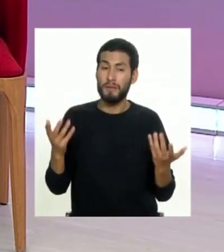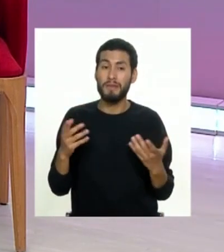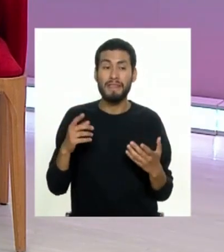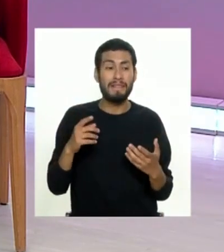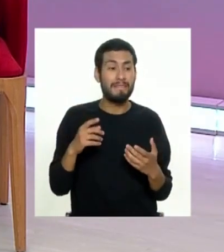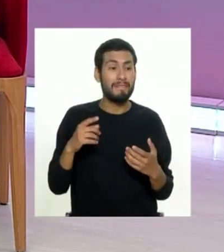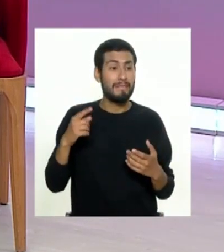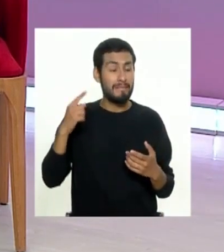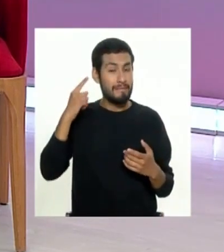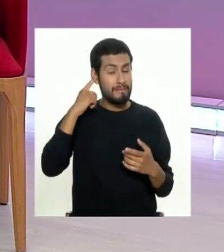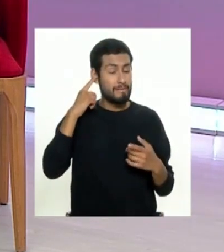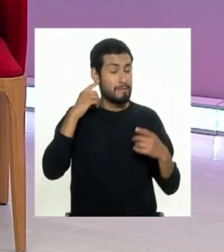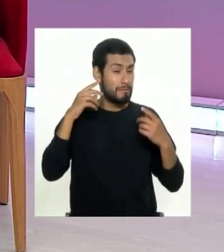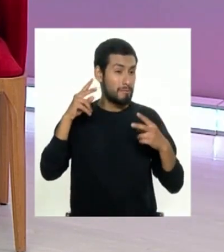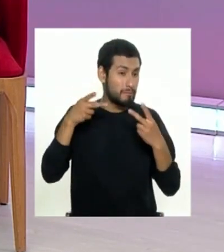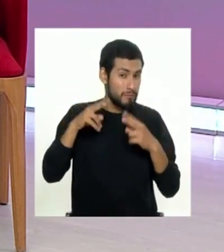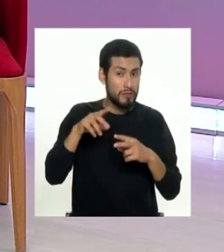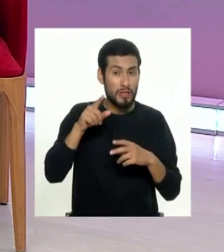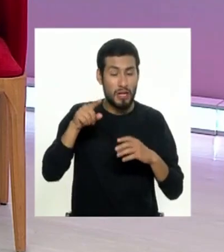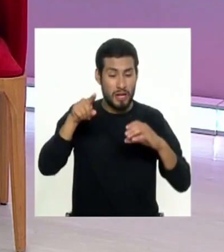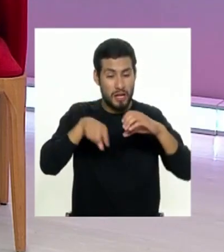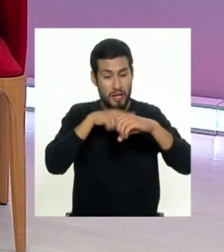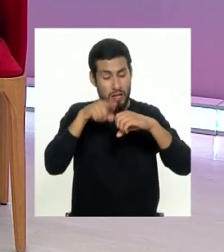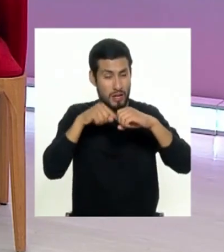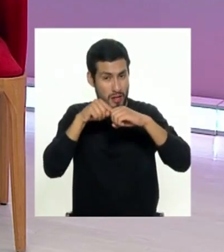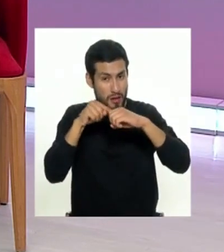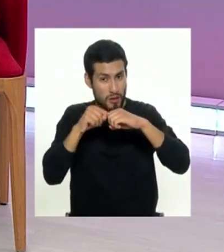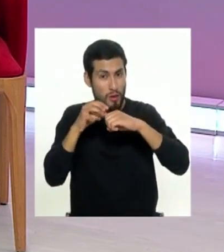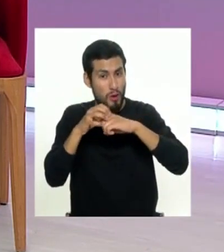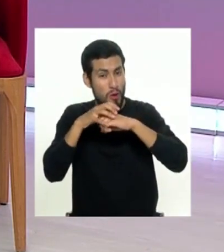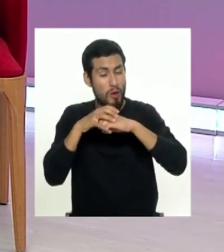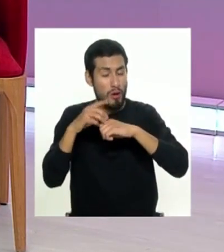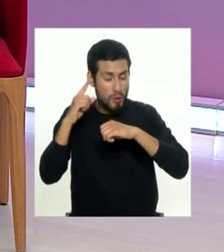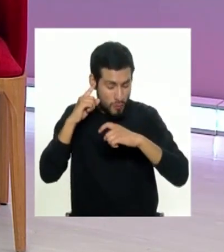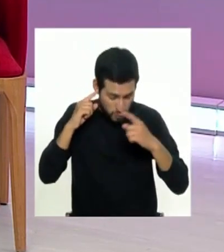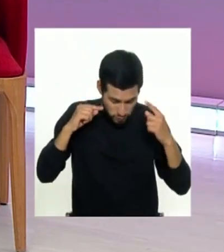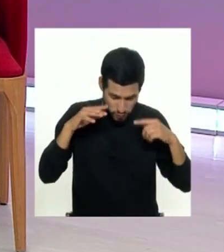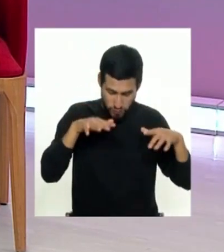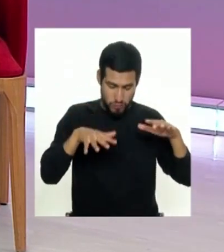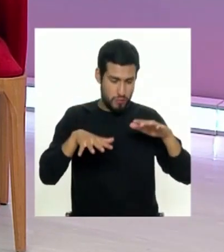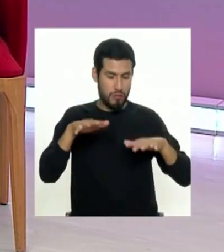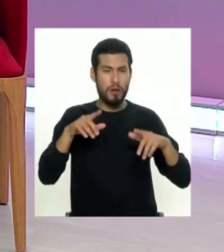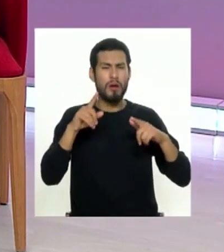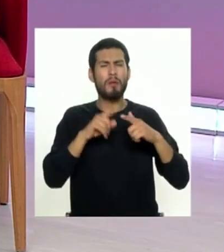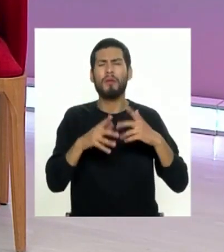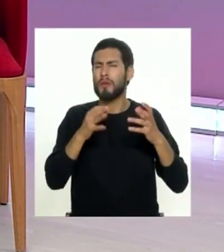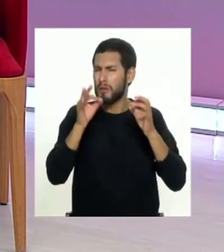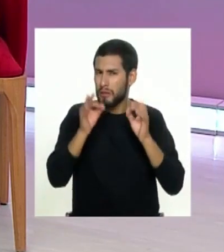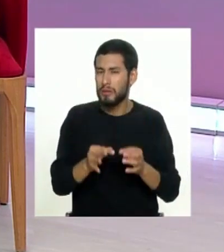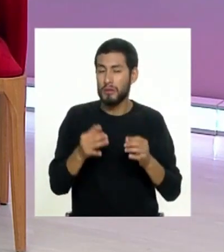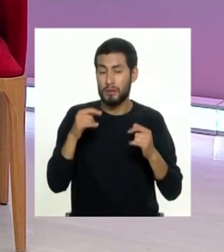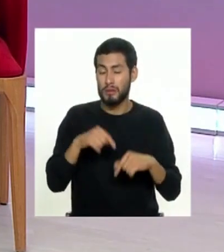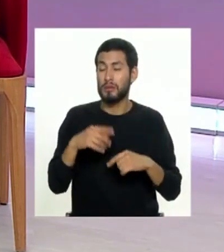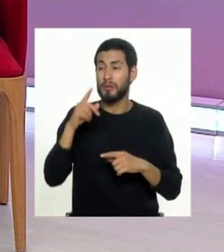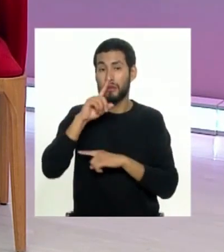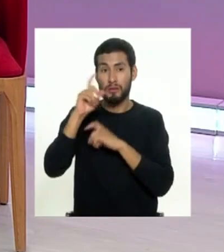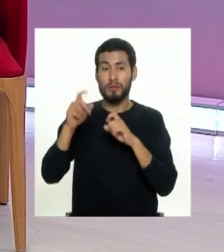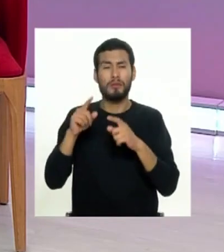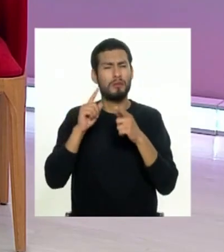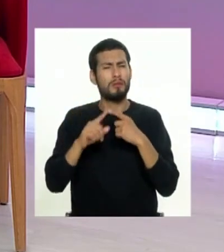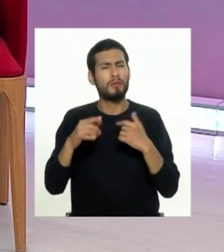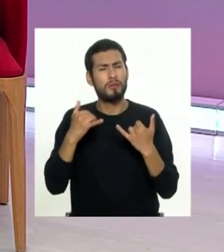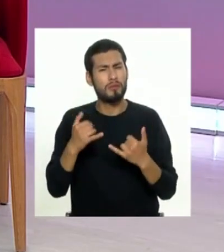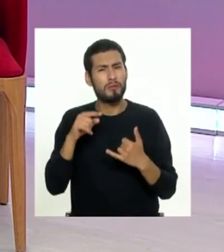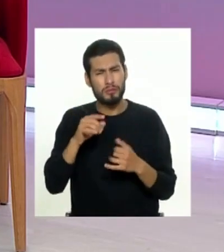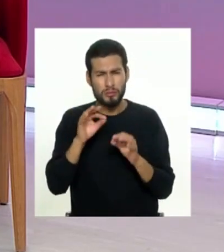vestibular puede estar presente. O sea, hablar de laberinto puede estar metido dentro del tema, ¿no? Yo quisiera que eso se pueda precisar, porque ya tenemos una pregunta, pero creo